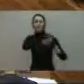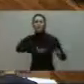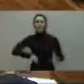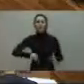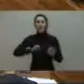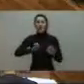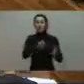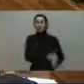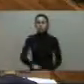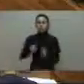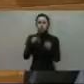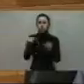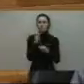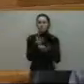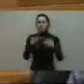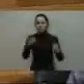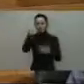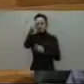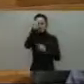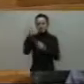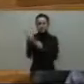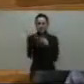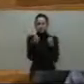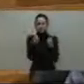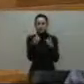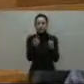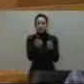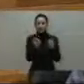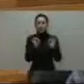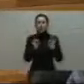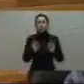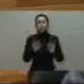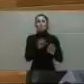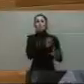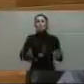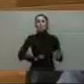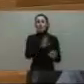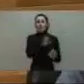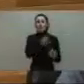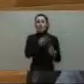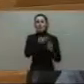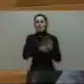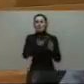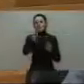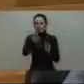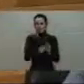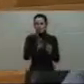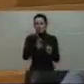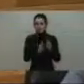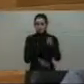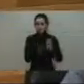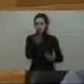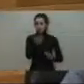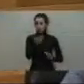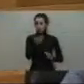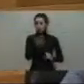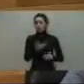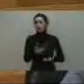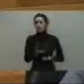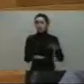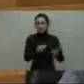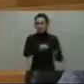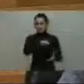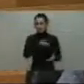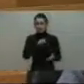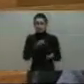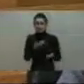plenos. Consideramos que es necesario reducir la tasa de interinidad en Asturias porque tenemos la más elevada de España y, por lo tanto, aprobaremos cualquier iniciativa